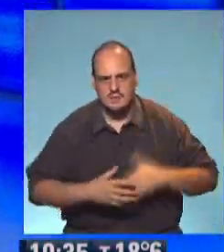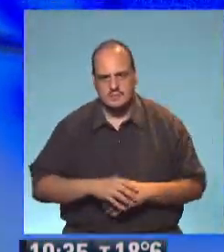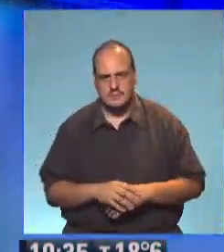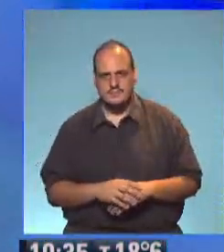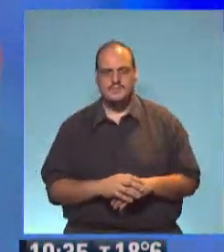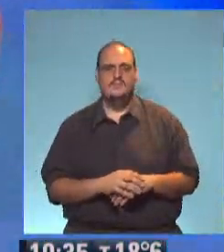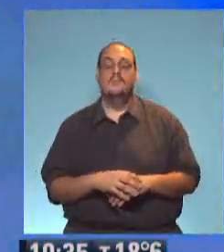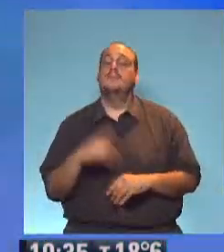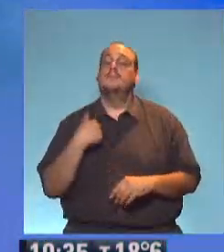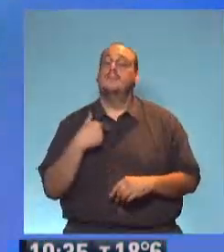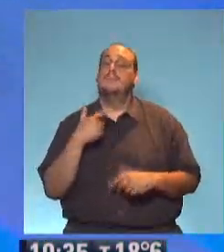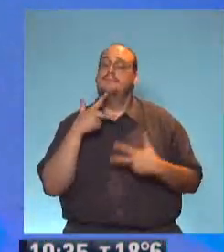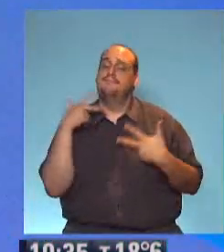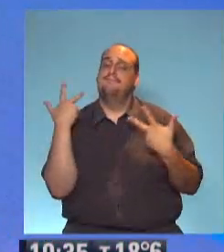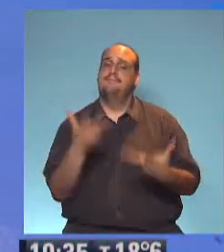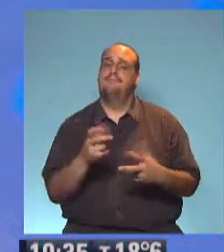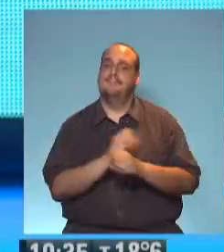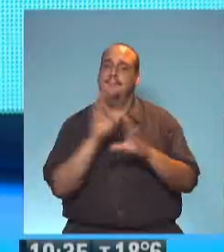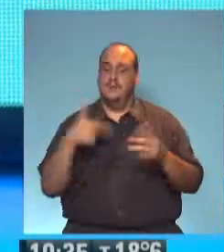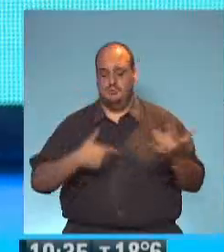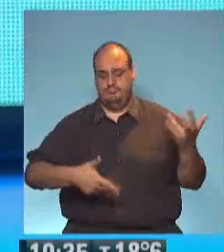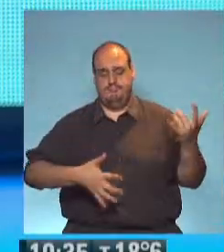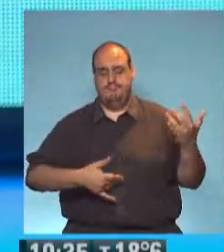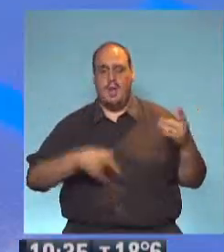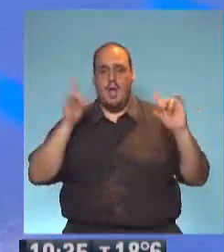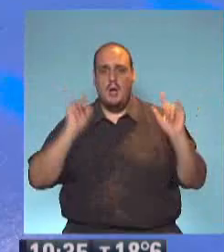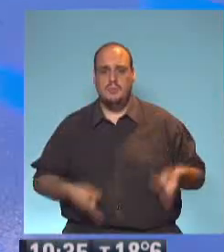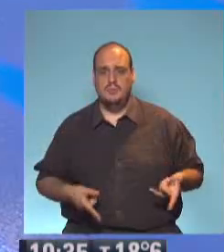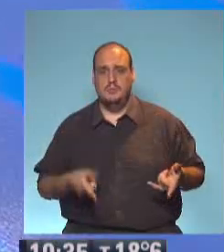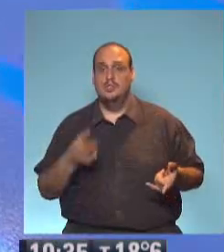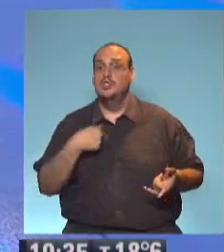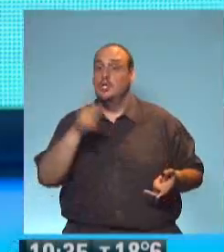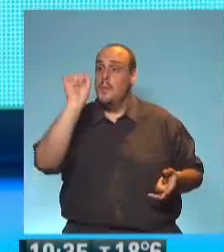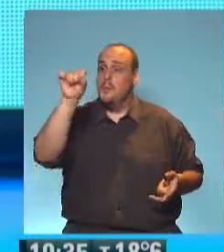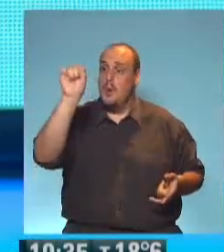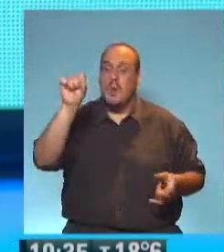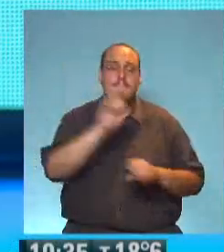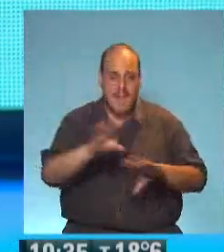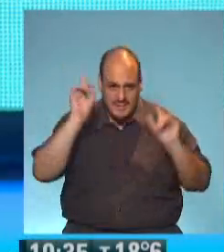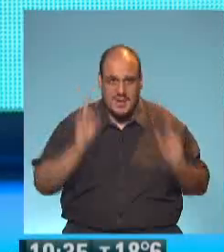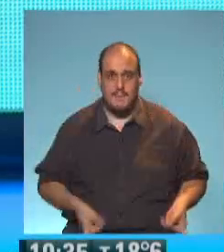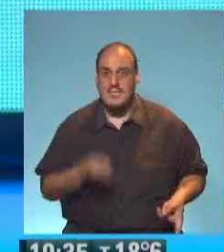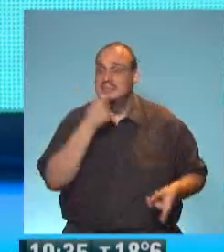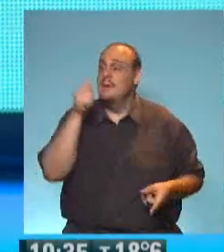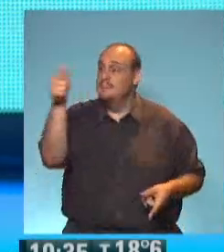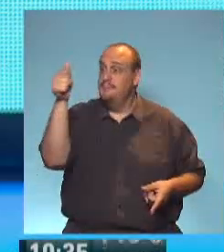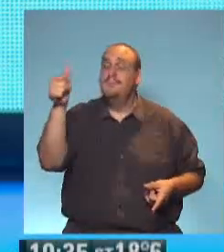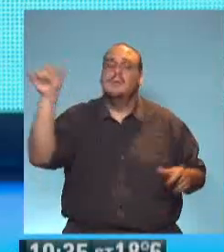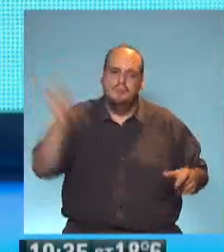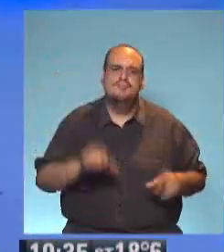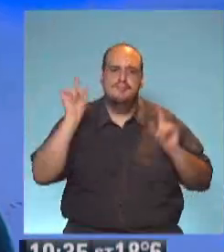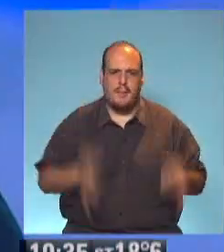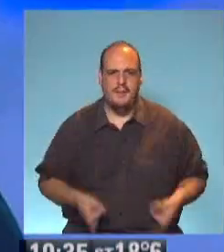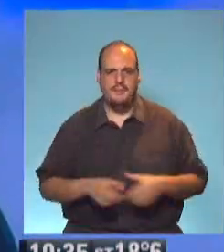Les confieso algo, no sé tocar la guitarra, desafino con el toc-toc y si toco el timbre, les juro que desafino. Ah, pero los que